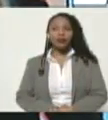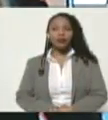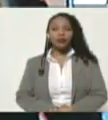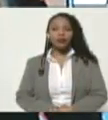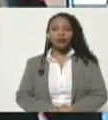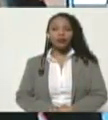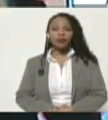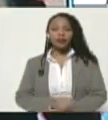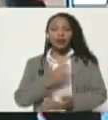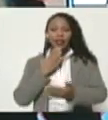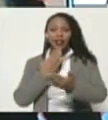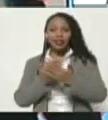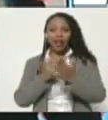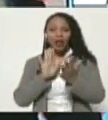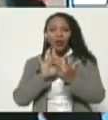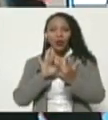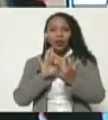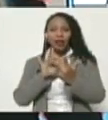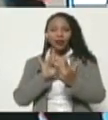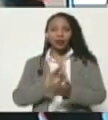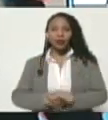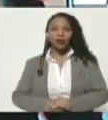Sí, muchísimas gracias por el contacto.